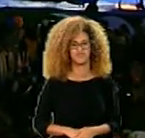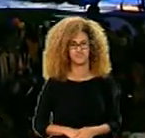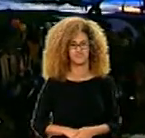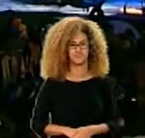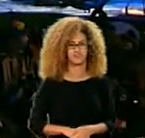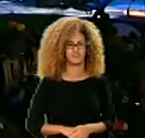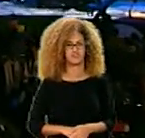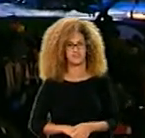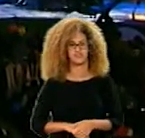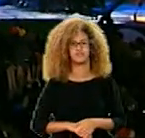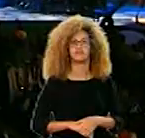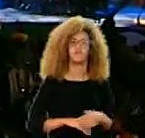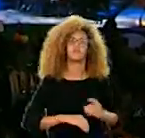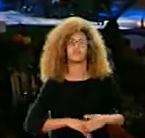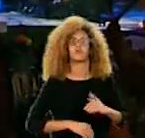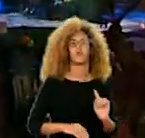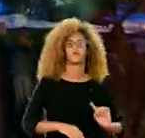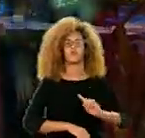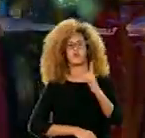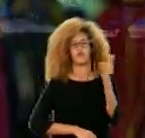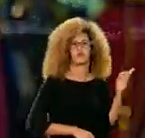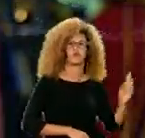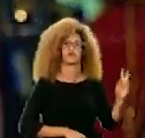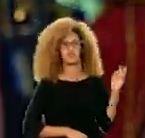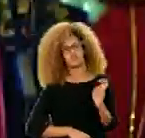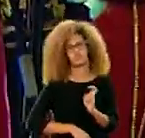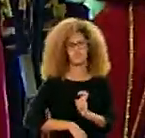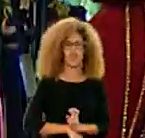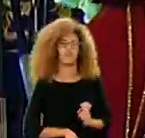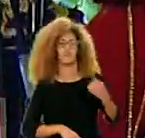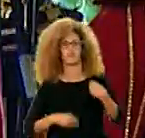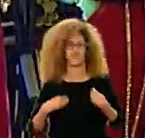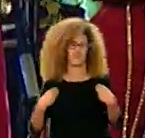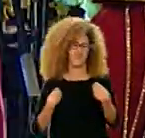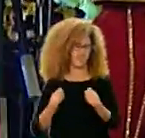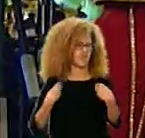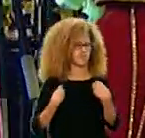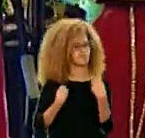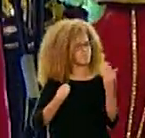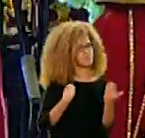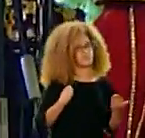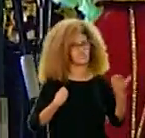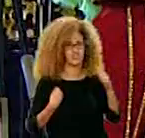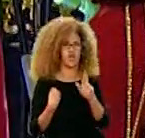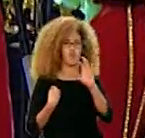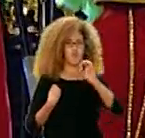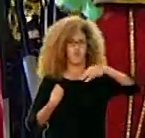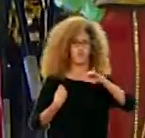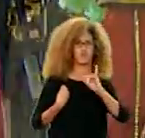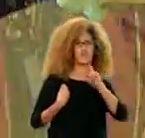atizan. Héroes los mineros que por Julen se jugaron la vida, o la muerte de Romina sigue